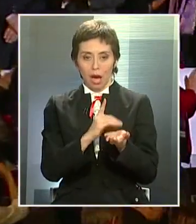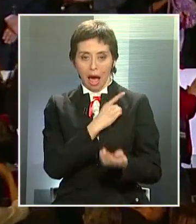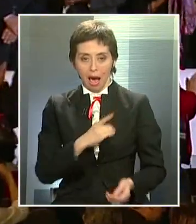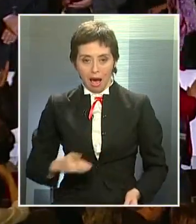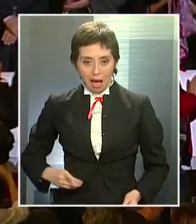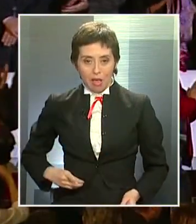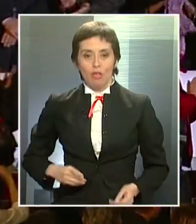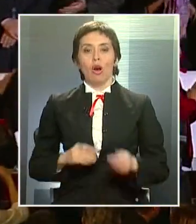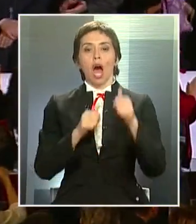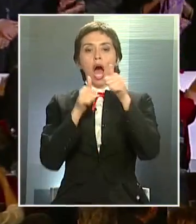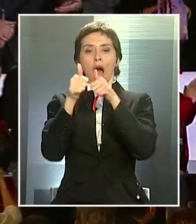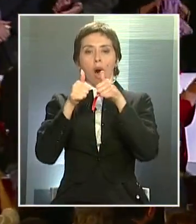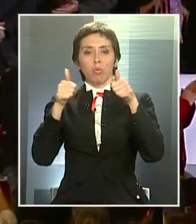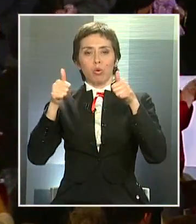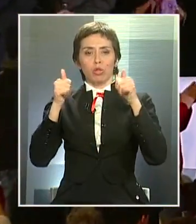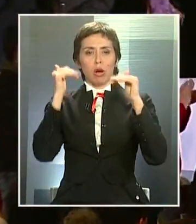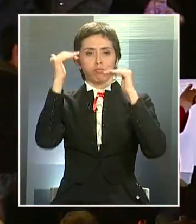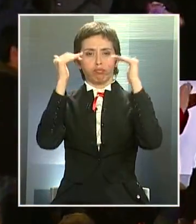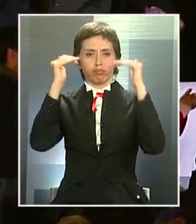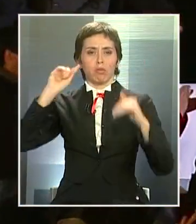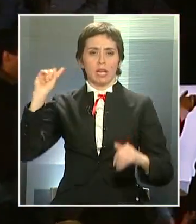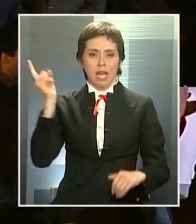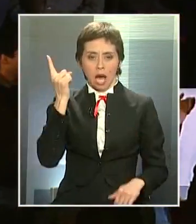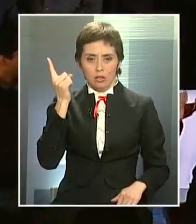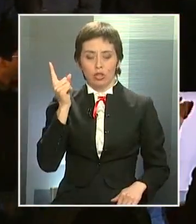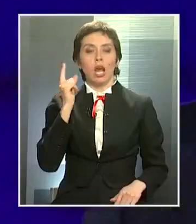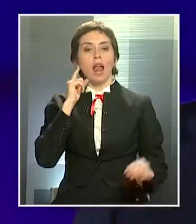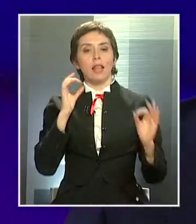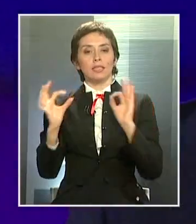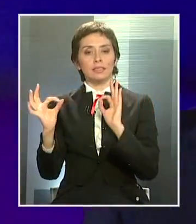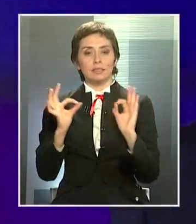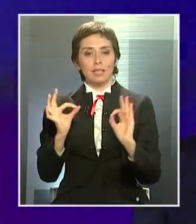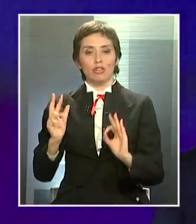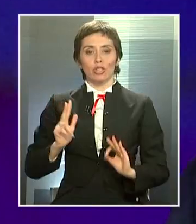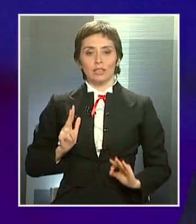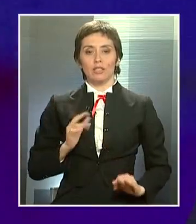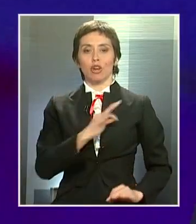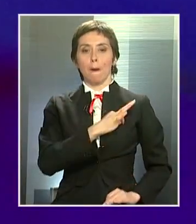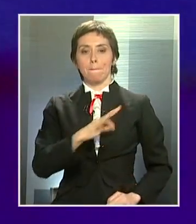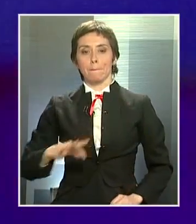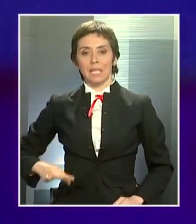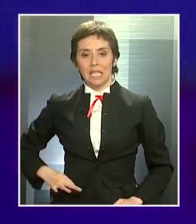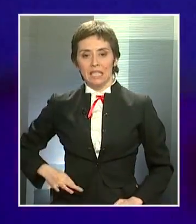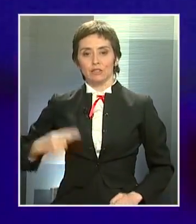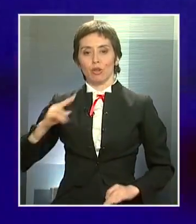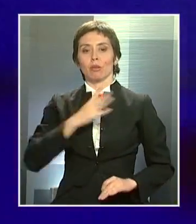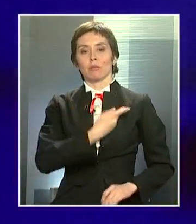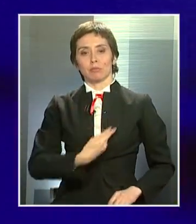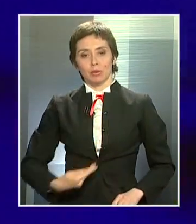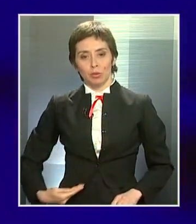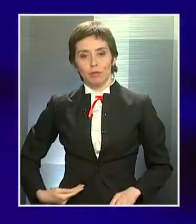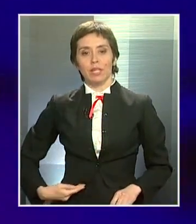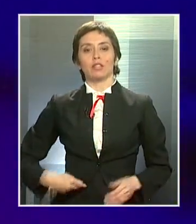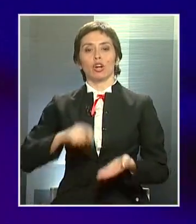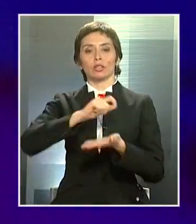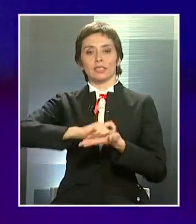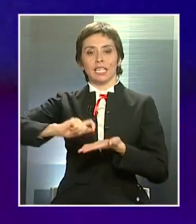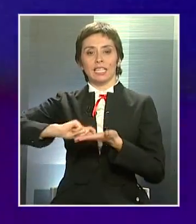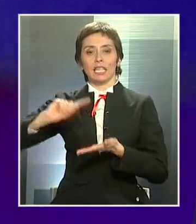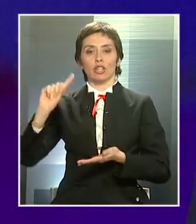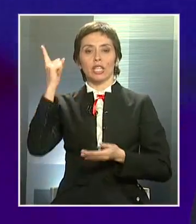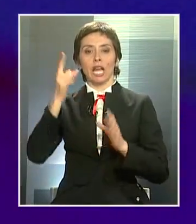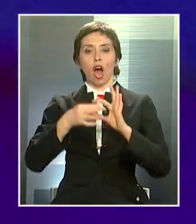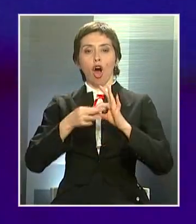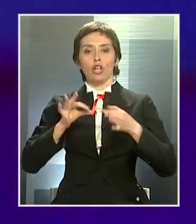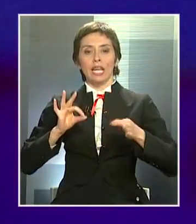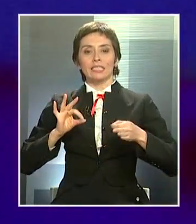Altas autoridades nacionales, señoras y señores ministros de Estado. El secretario general de la